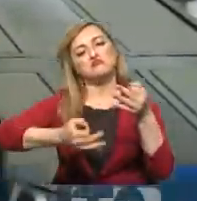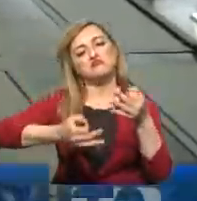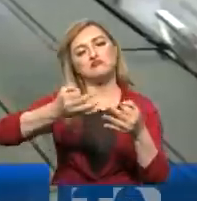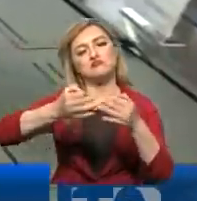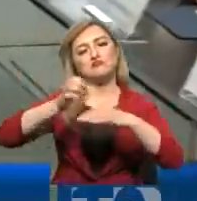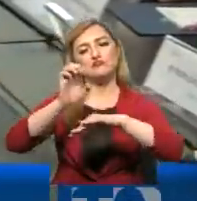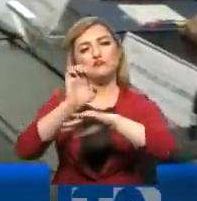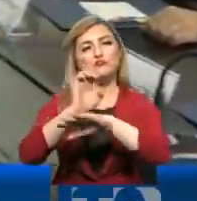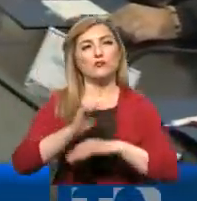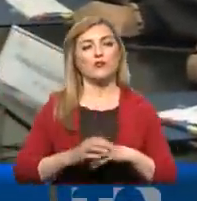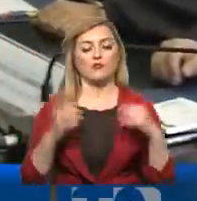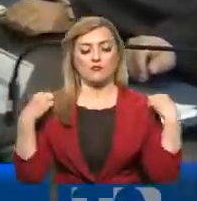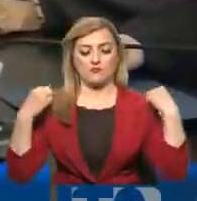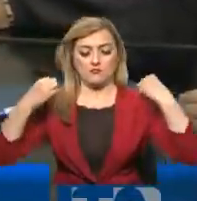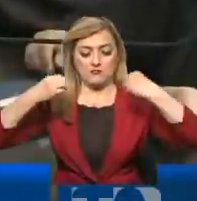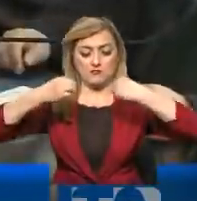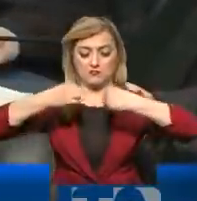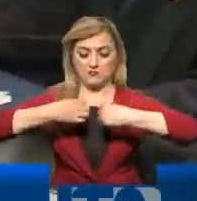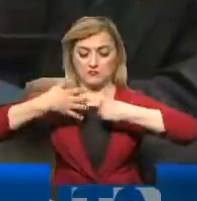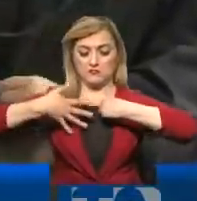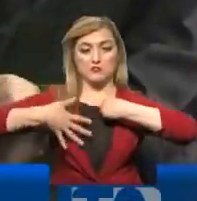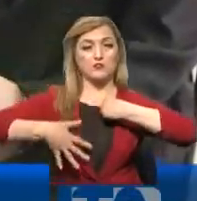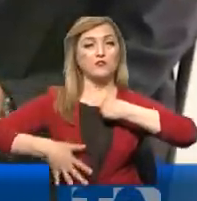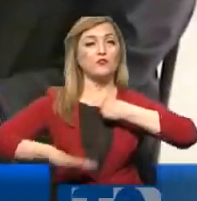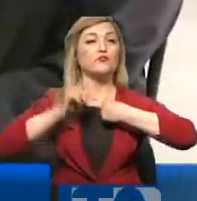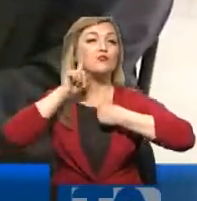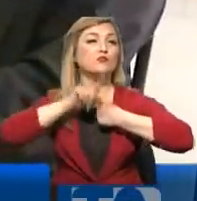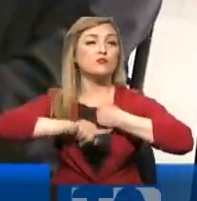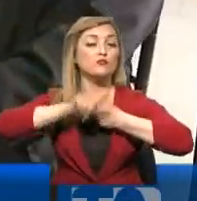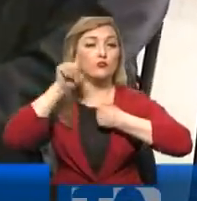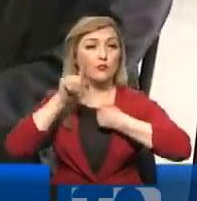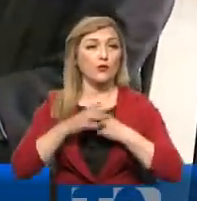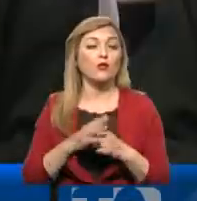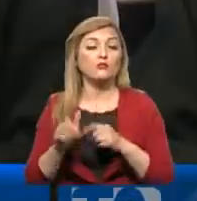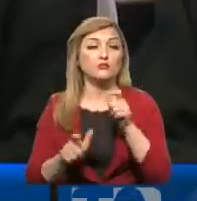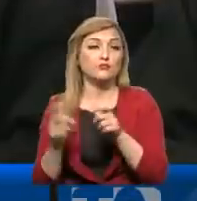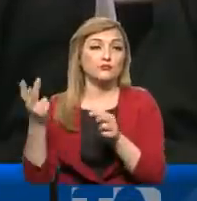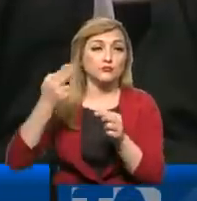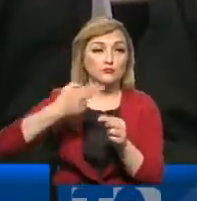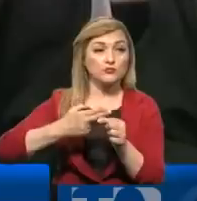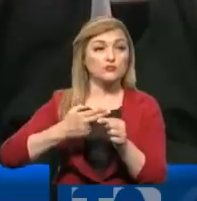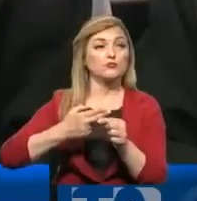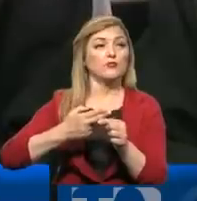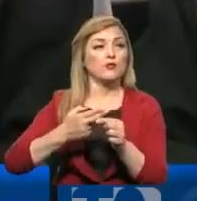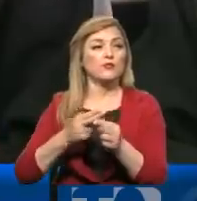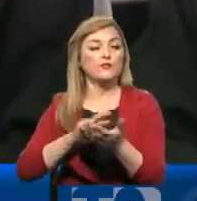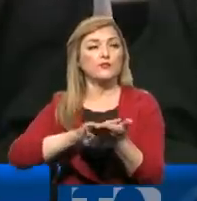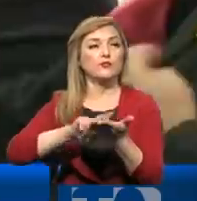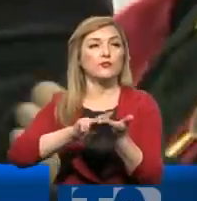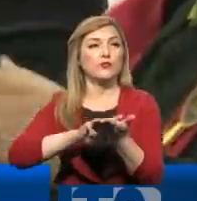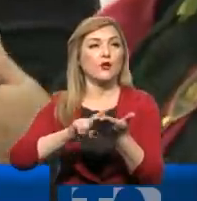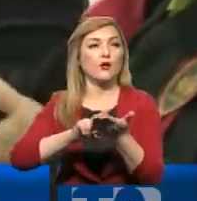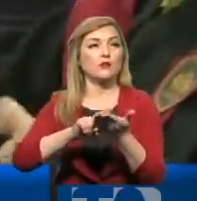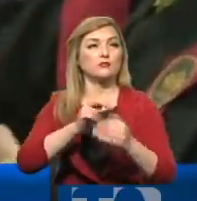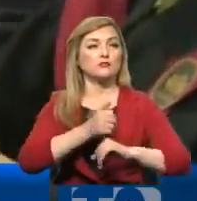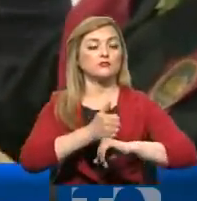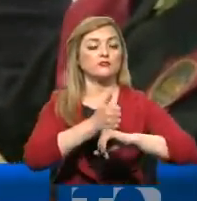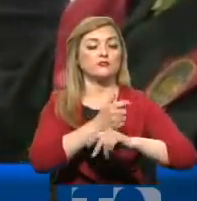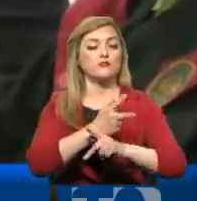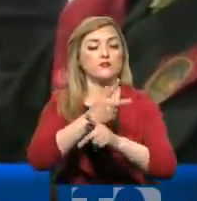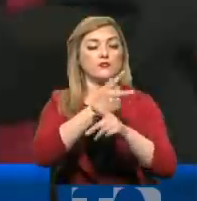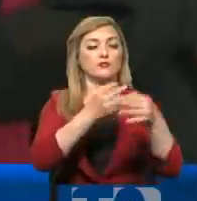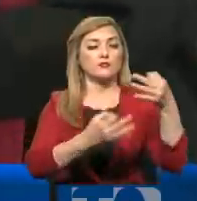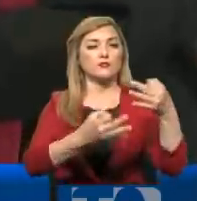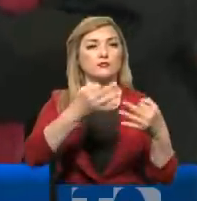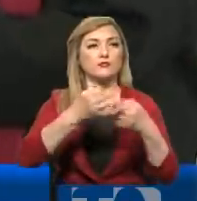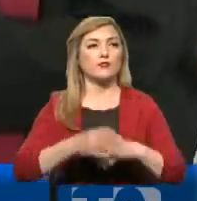Vistiendo sus largas togas negras, los 21 integrantes del máximo tribunal de justicia del país se reunieron con el Pleno del Consejo de la Judicatura.